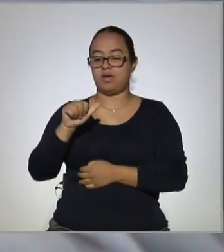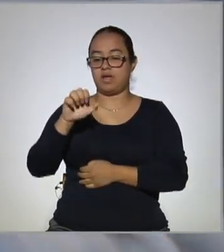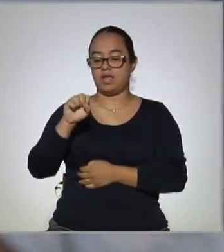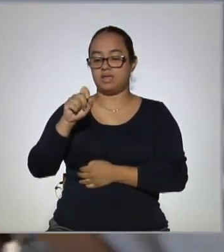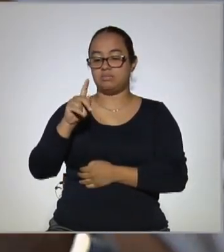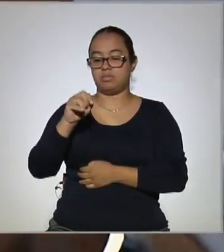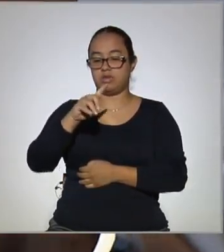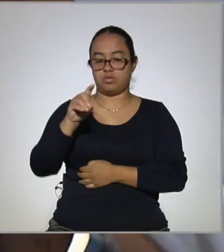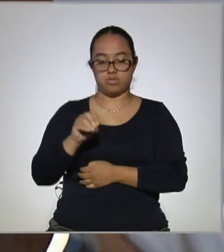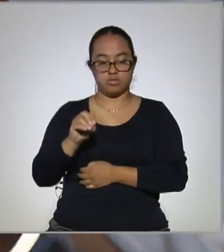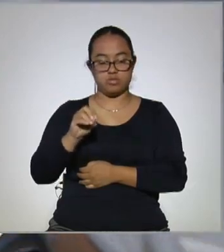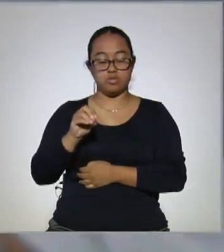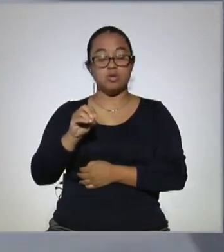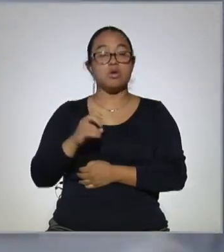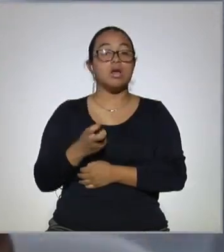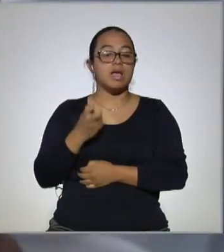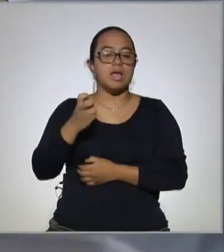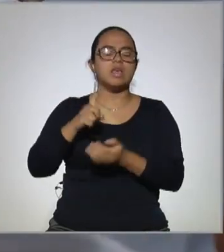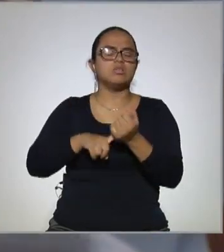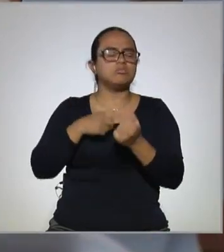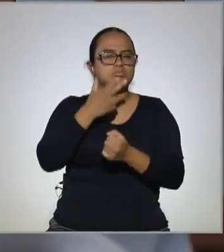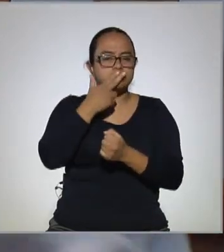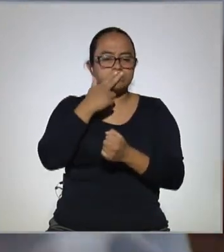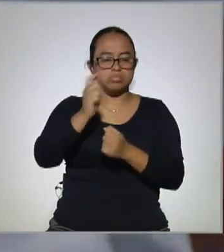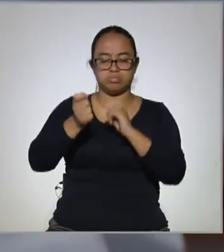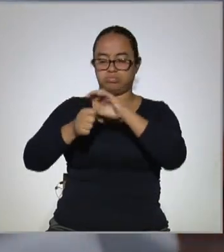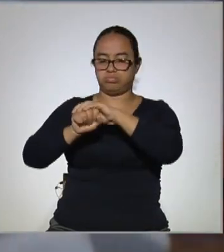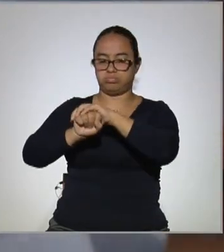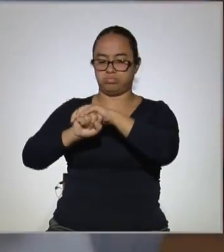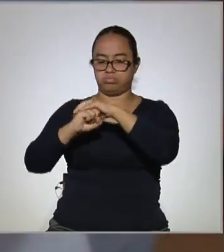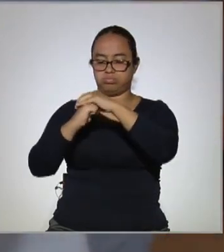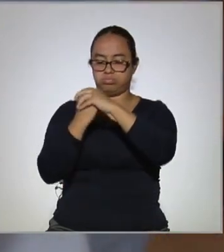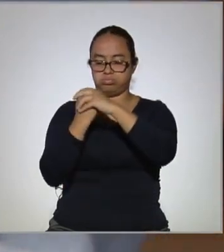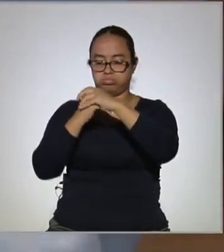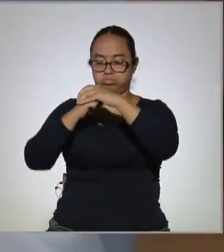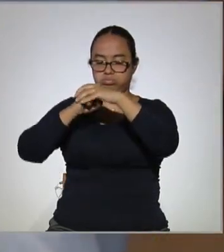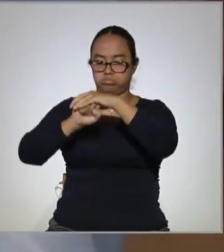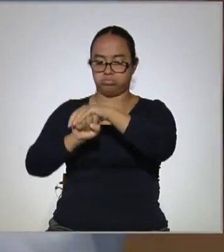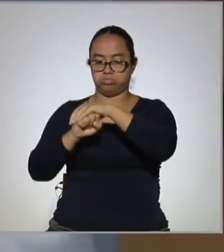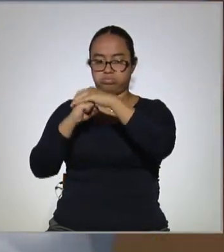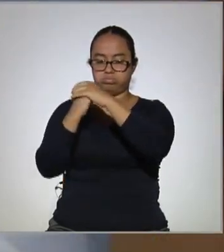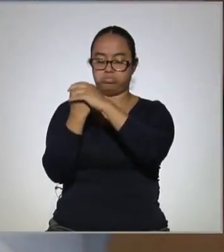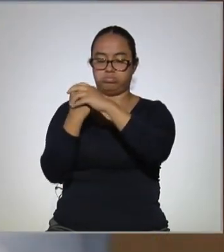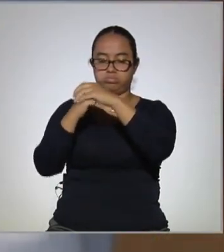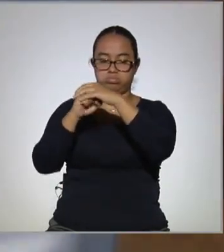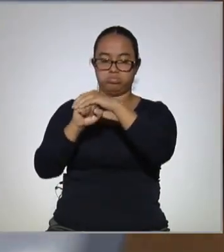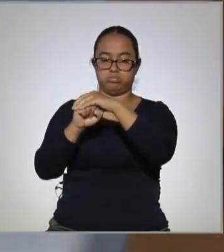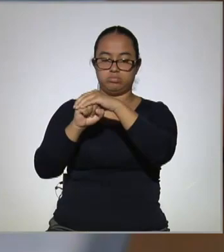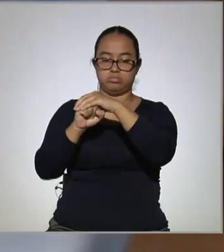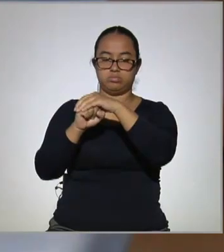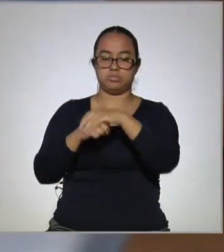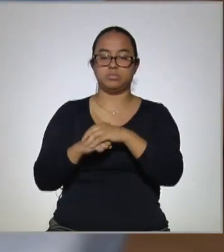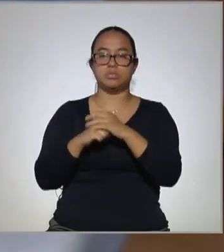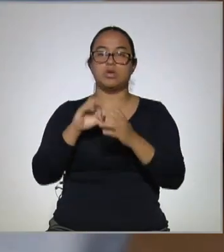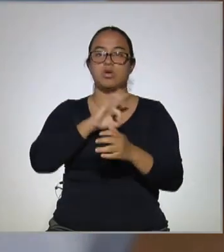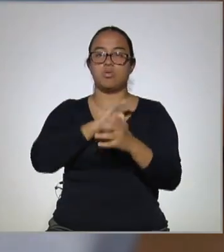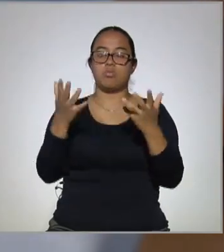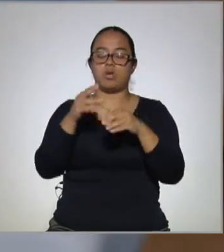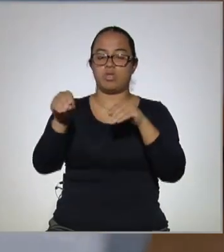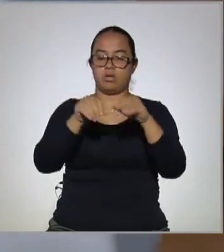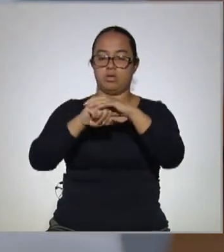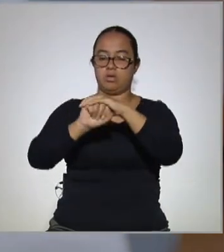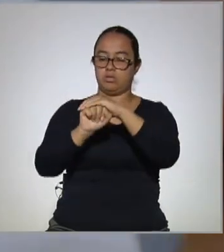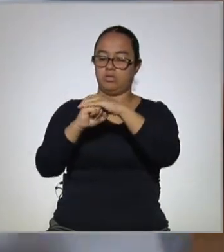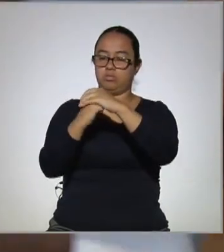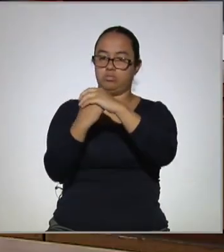redondo menor, y estos básicamente lo que hacen es girar el brazo hacia atrás, o sea, darle